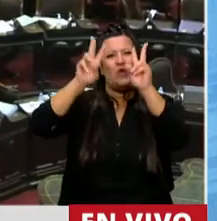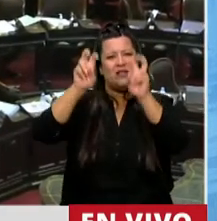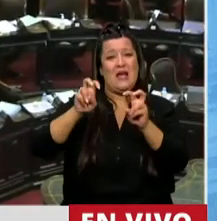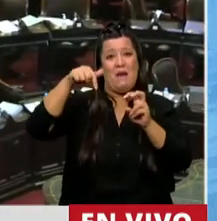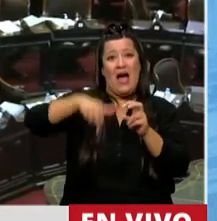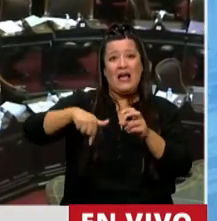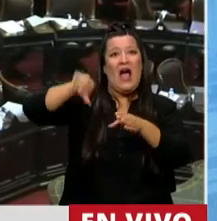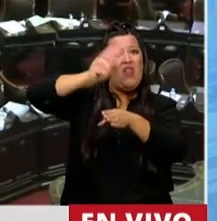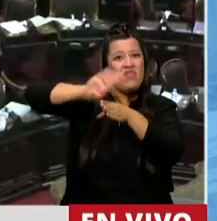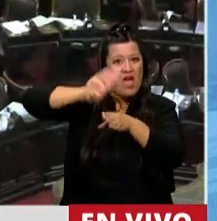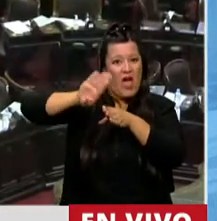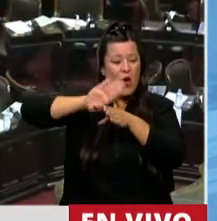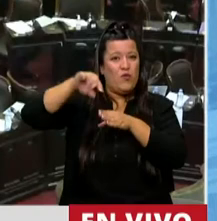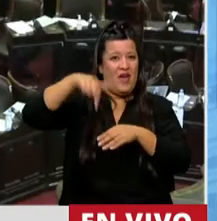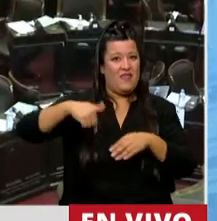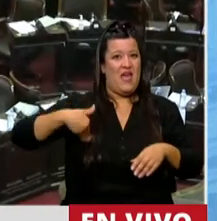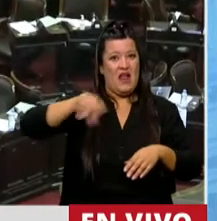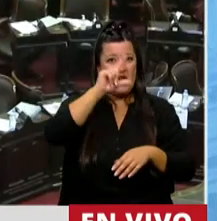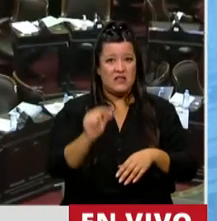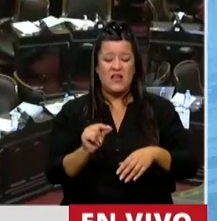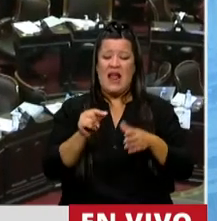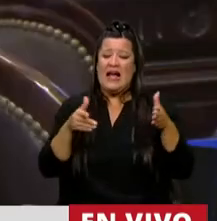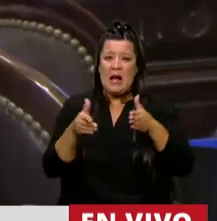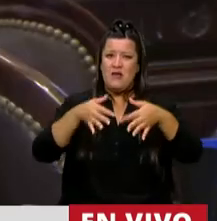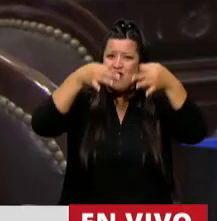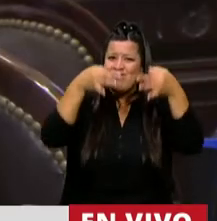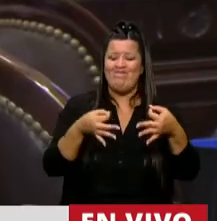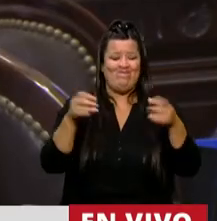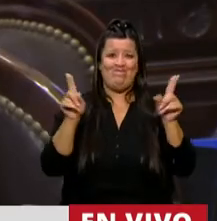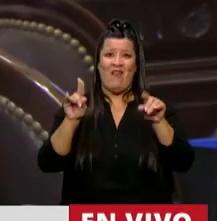en la Argentina, que no va por el buen camino y no ha